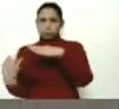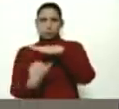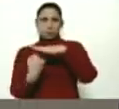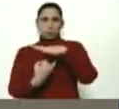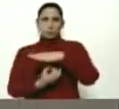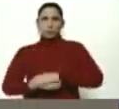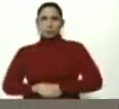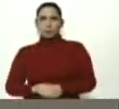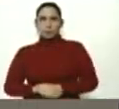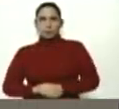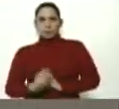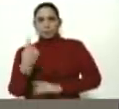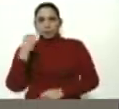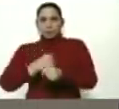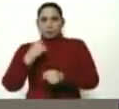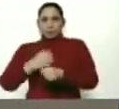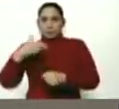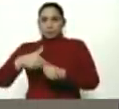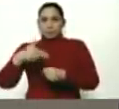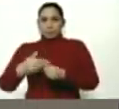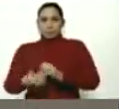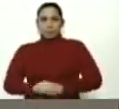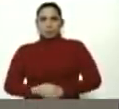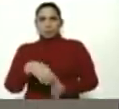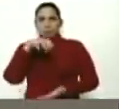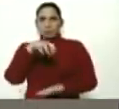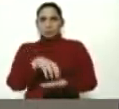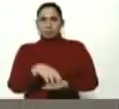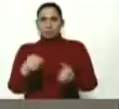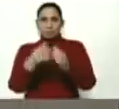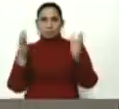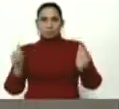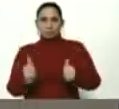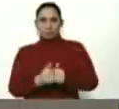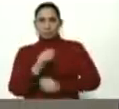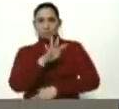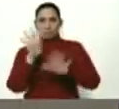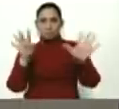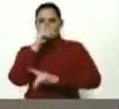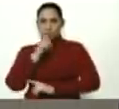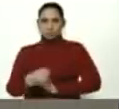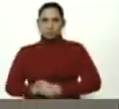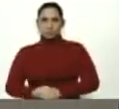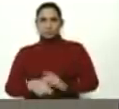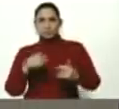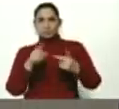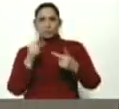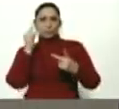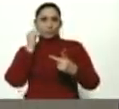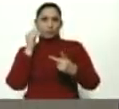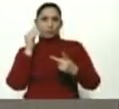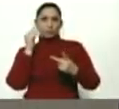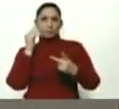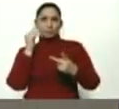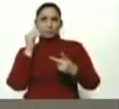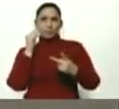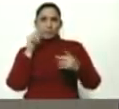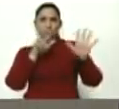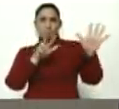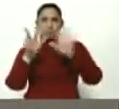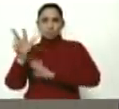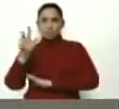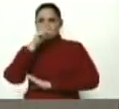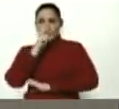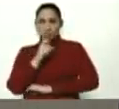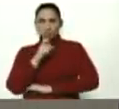instituciones. Un trabajador de PDVSA en el estado Anzoátegui, de 49 años de edad, una señora de 33 años de edad, trabajadora